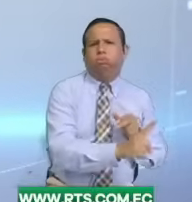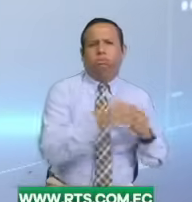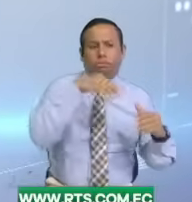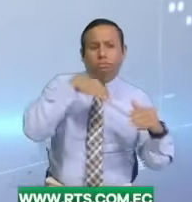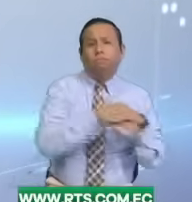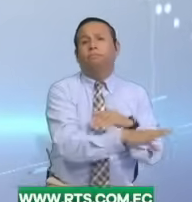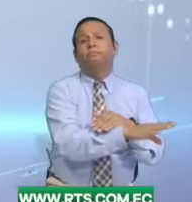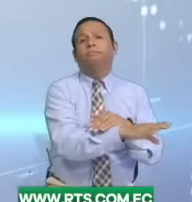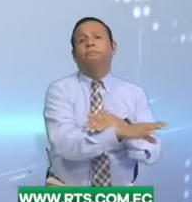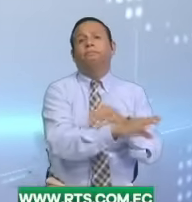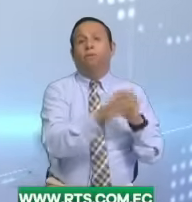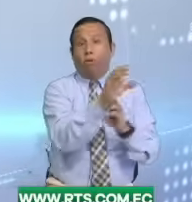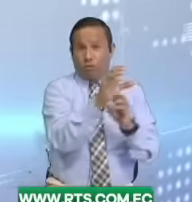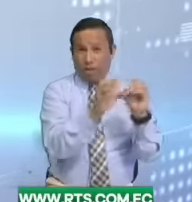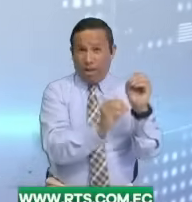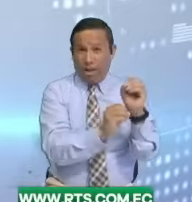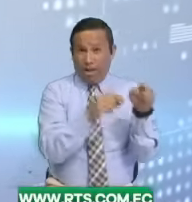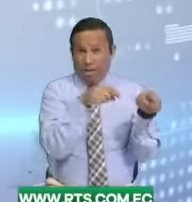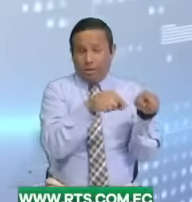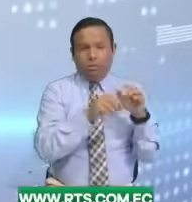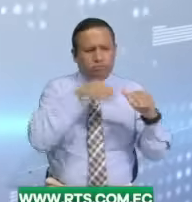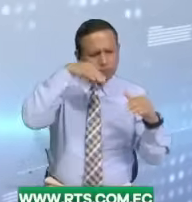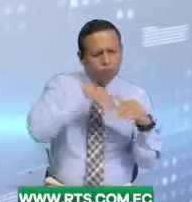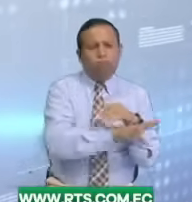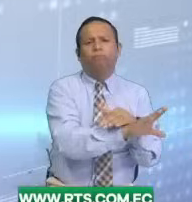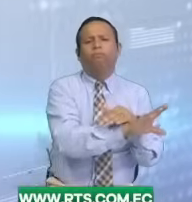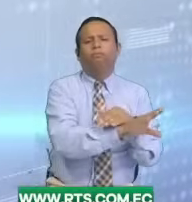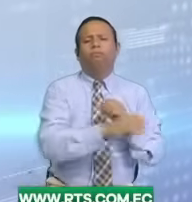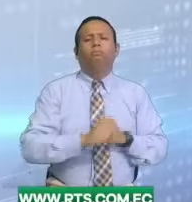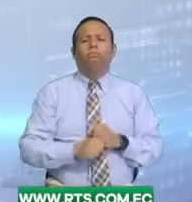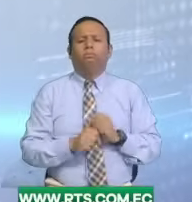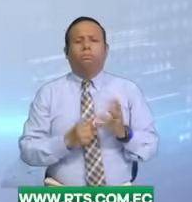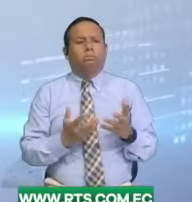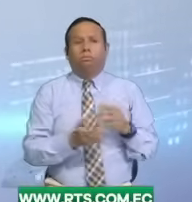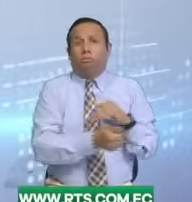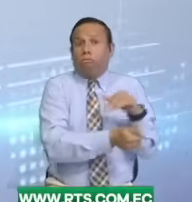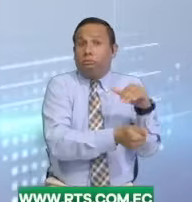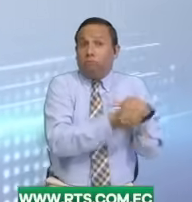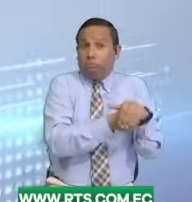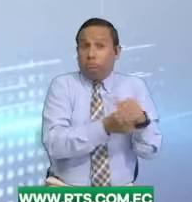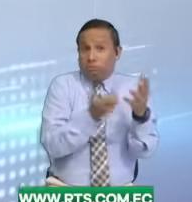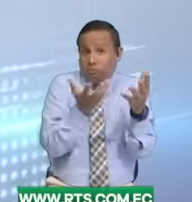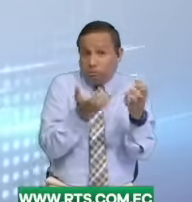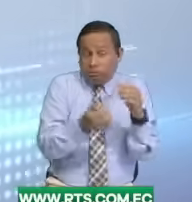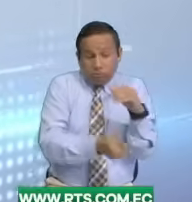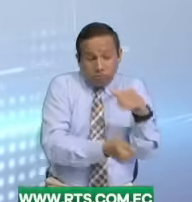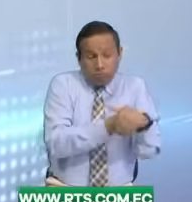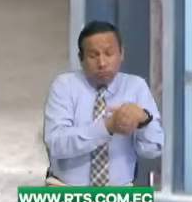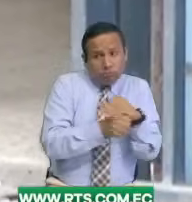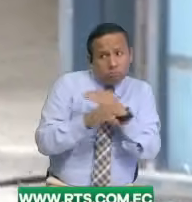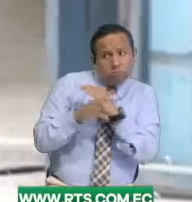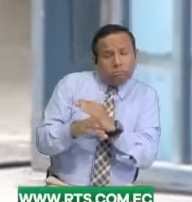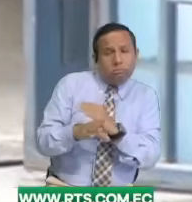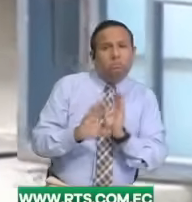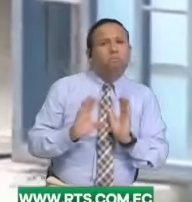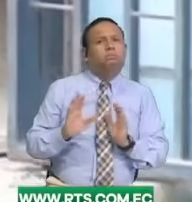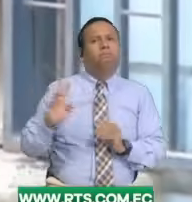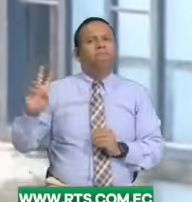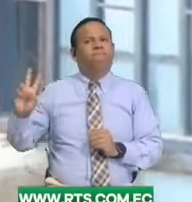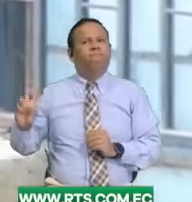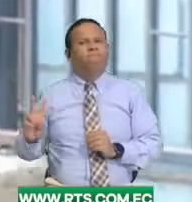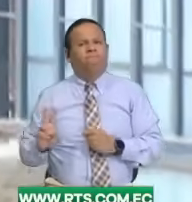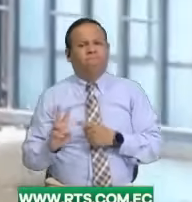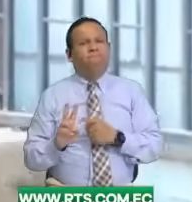ingresa a la empresa municipal de agua, MAPAC, a tratar de esconderse de este ataque.